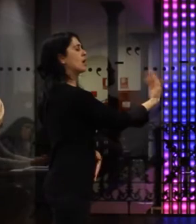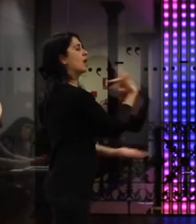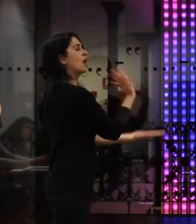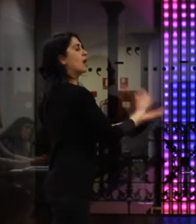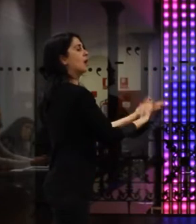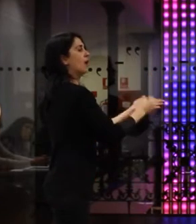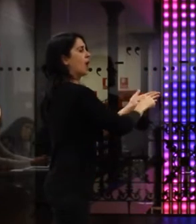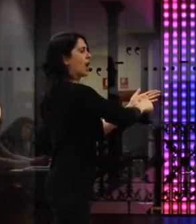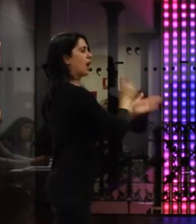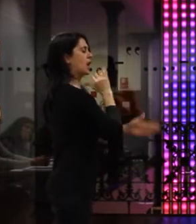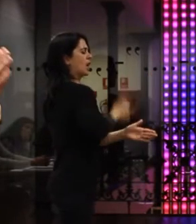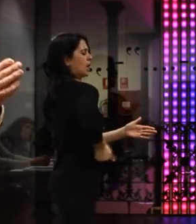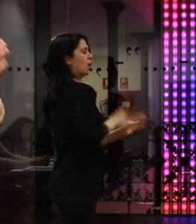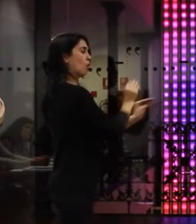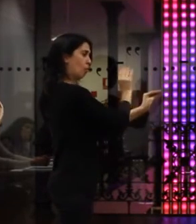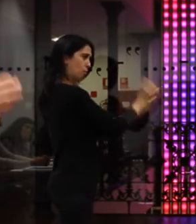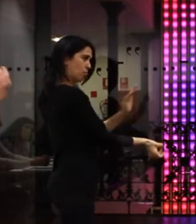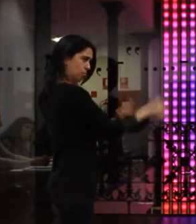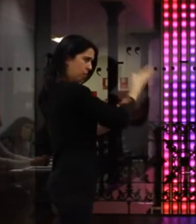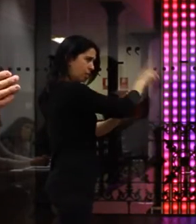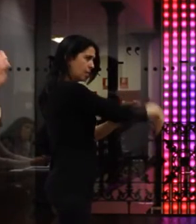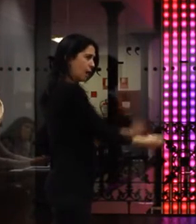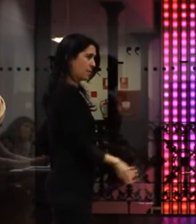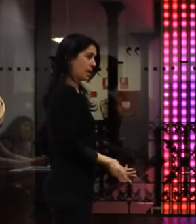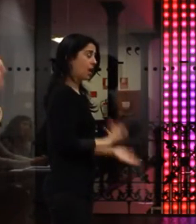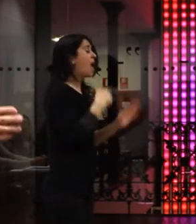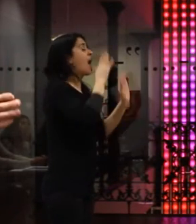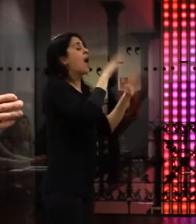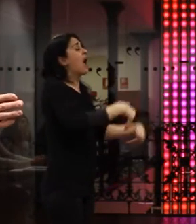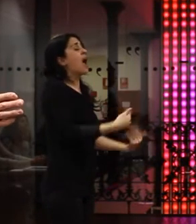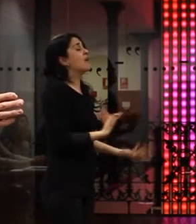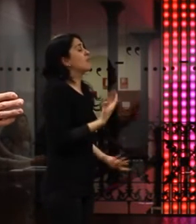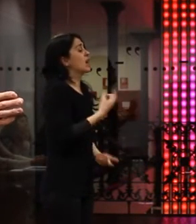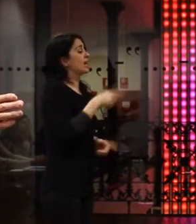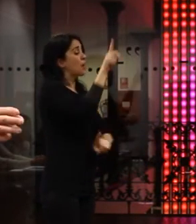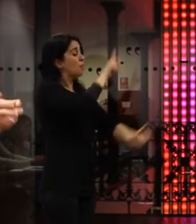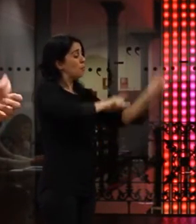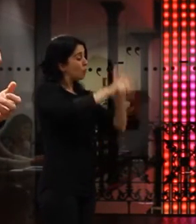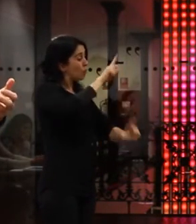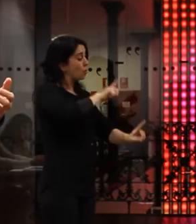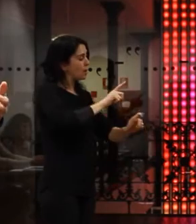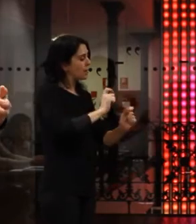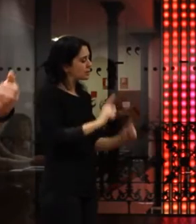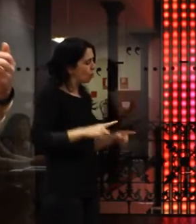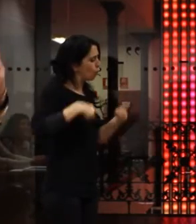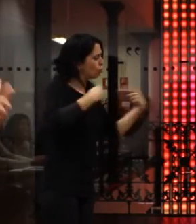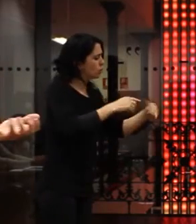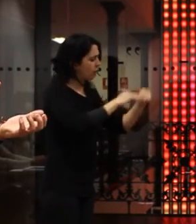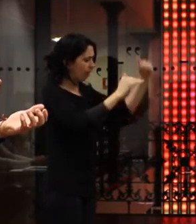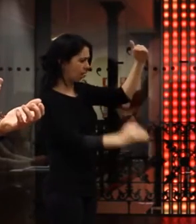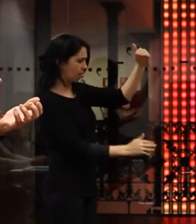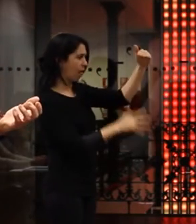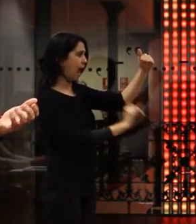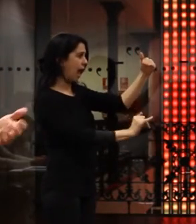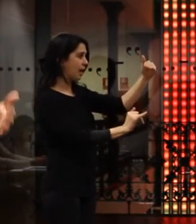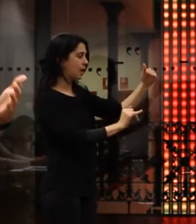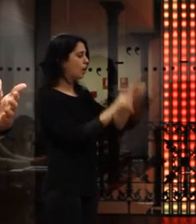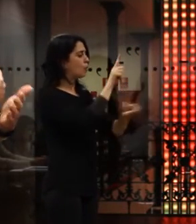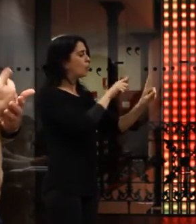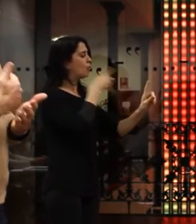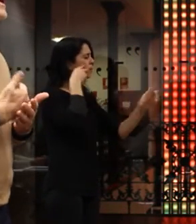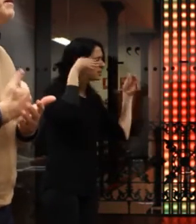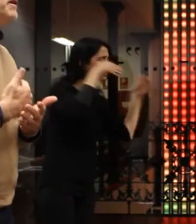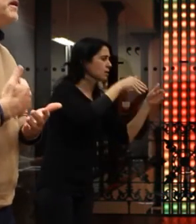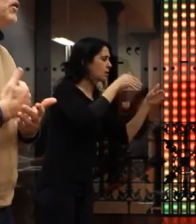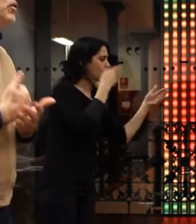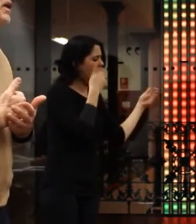sigue siendo la misma. La idea es no atacar los problemas que producen la desigualdad y simplemente buscar medidas paliativas. Nosotros